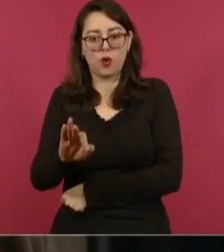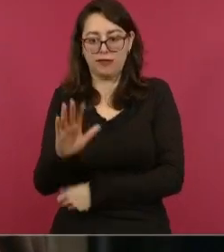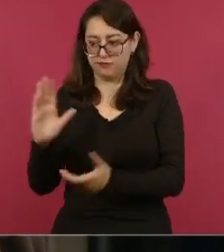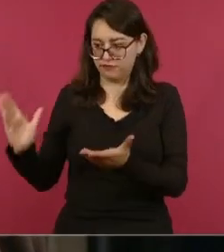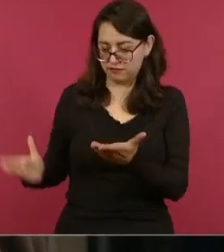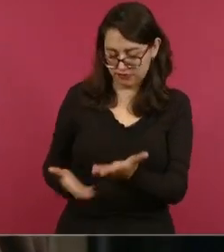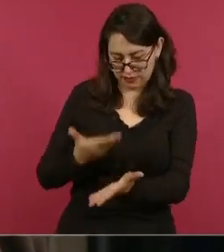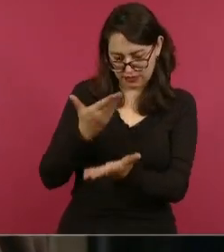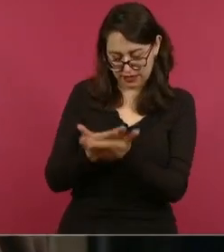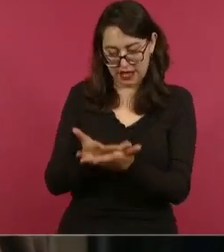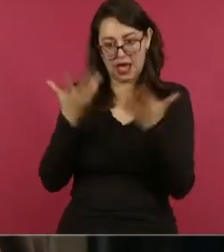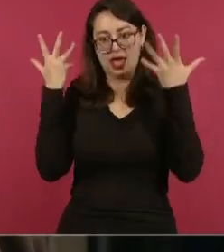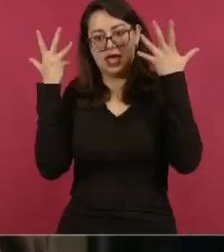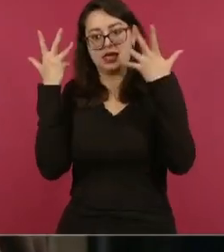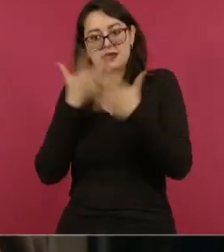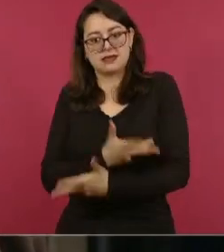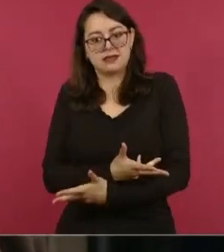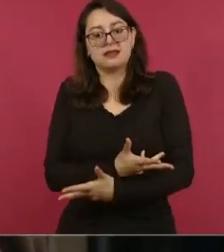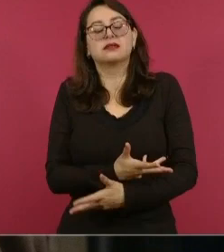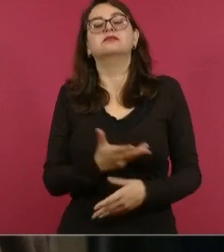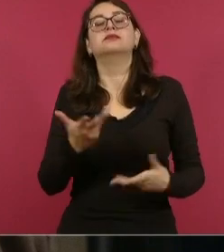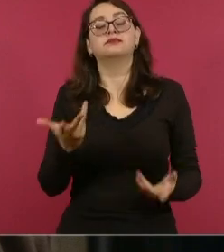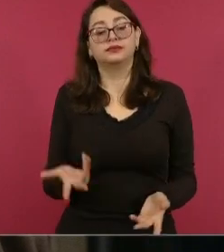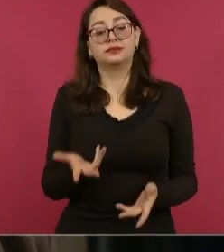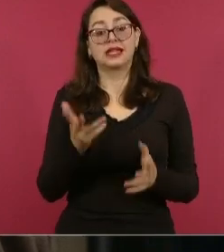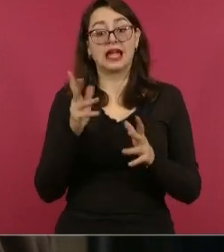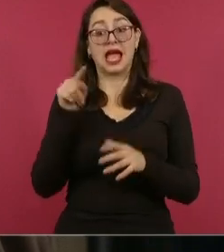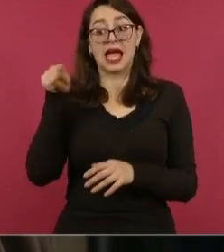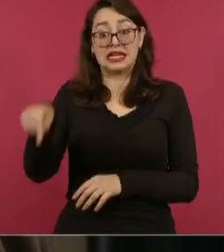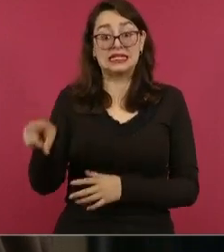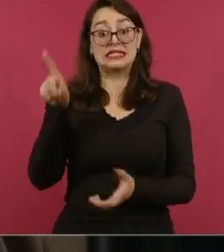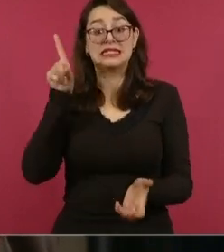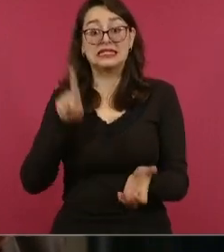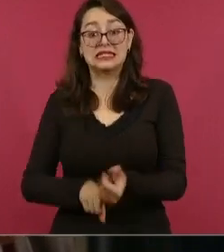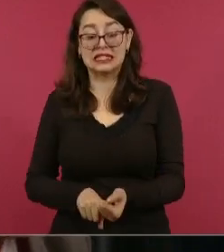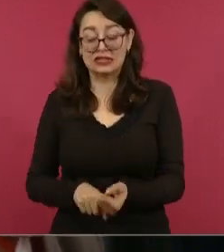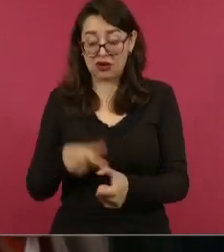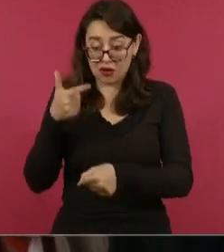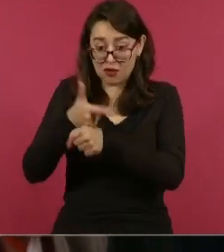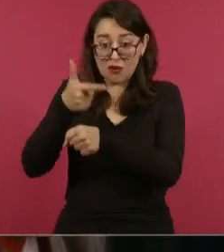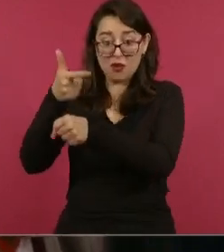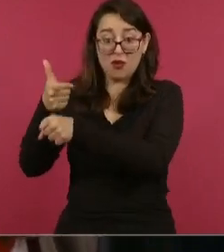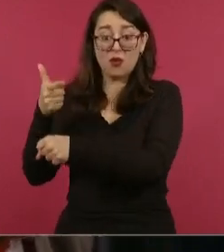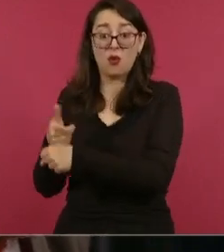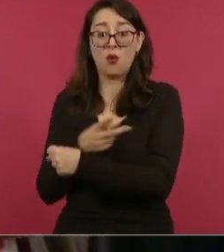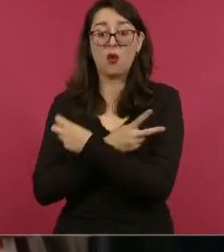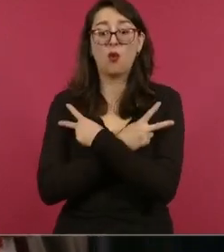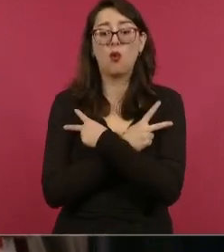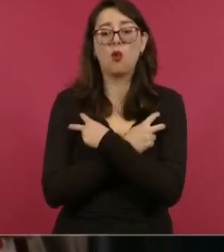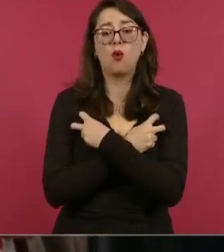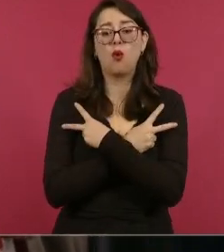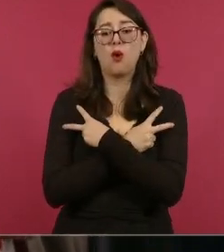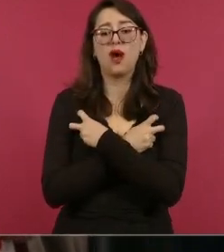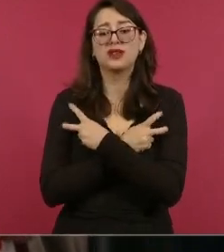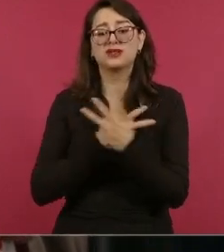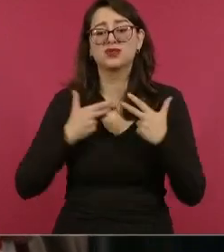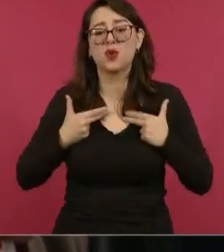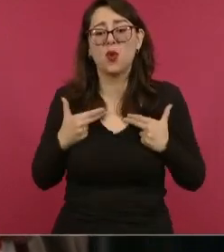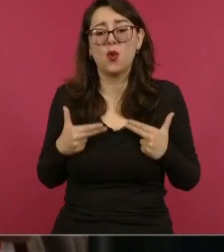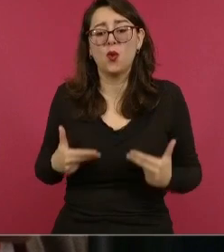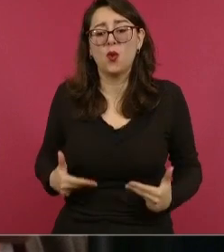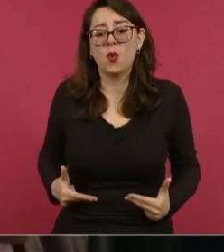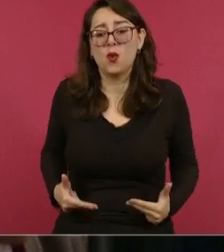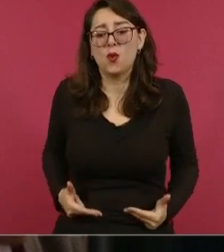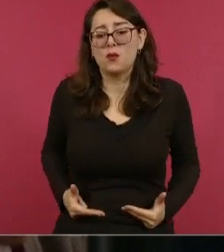Las autoridades han dado a conocer que se tienen más de una tonelada de huesos, de restos